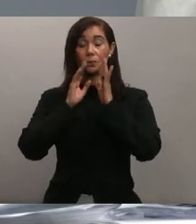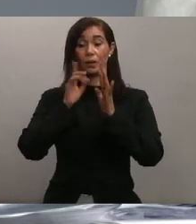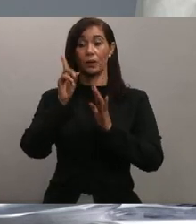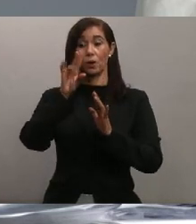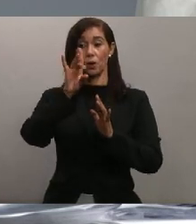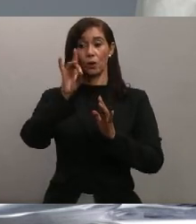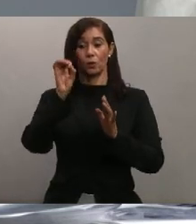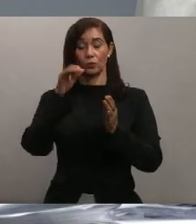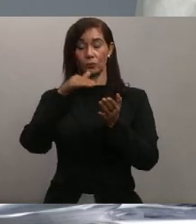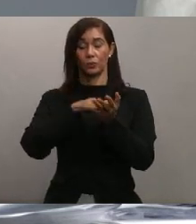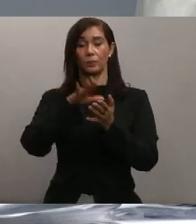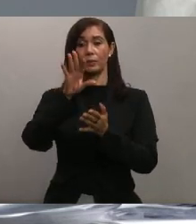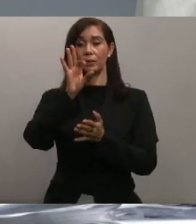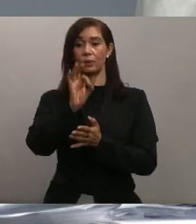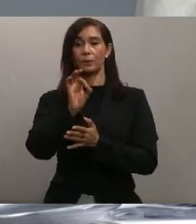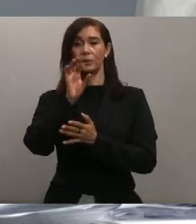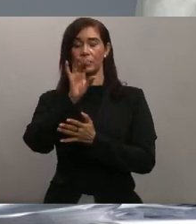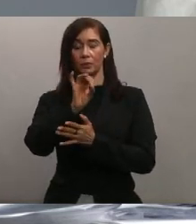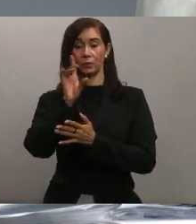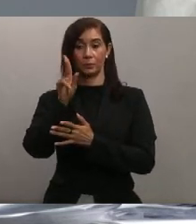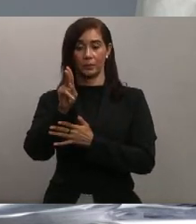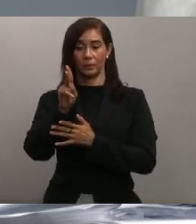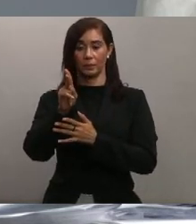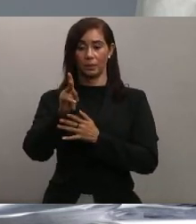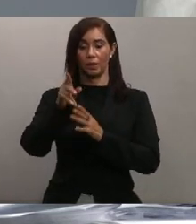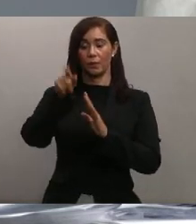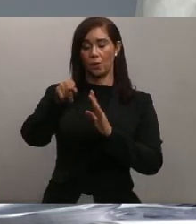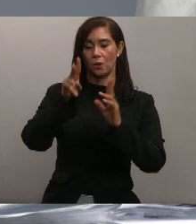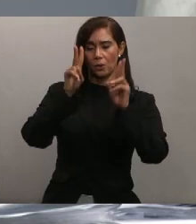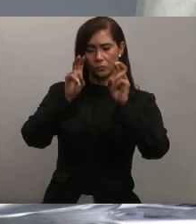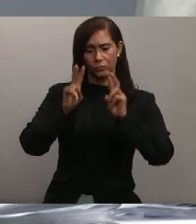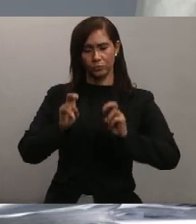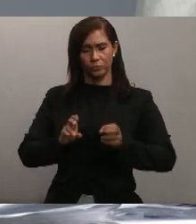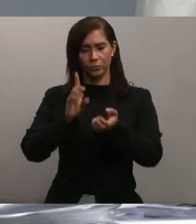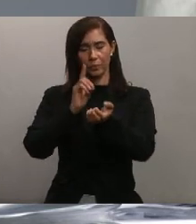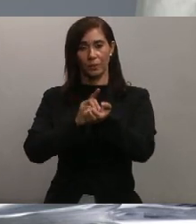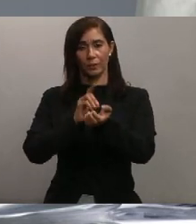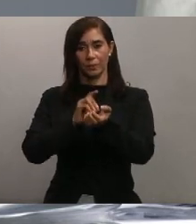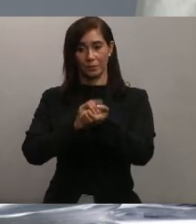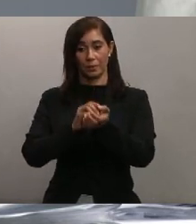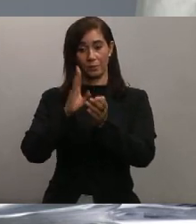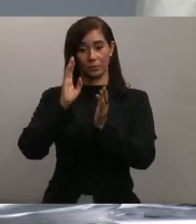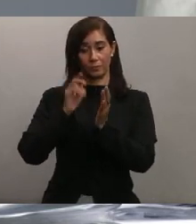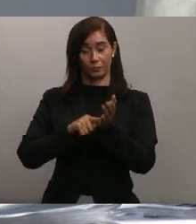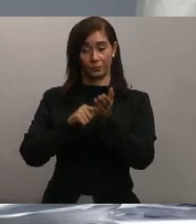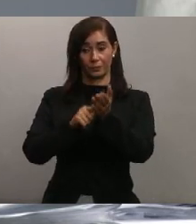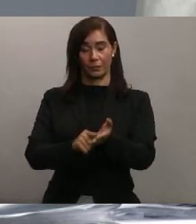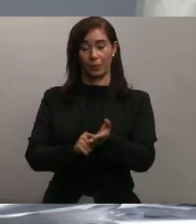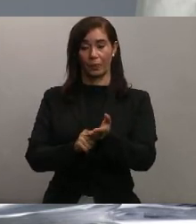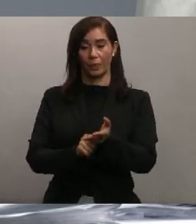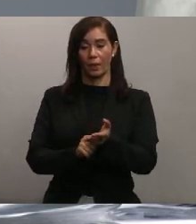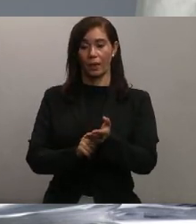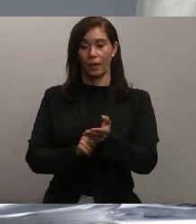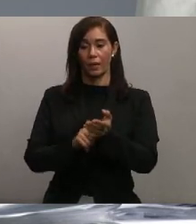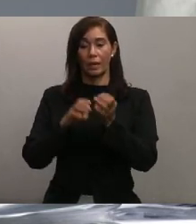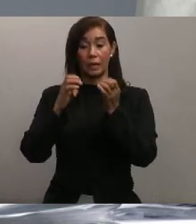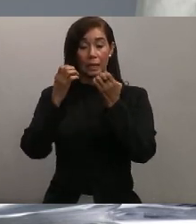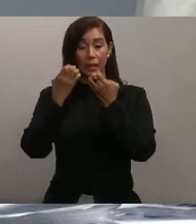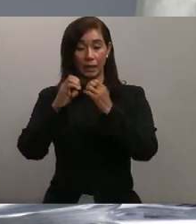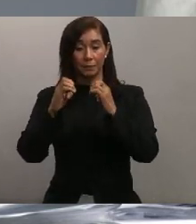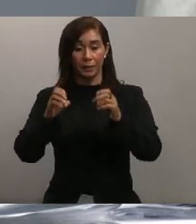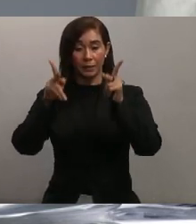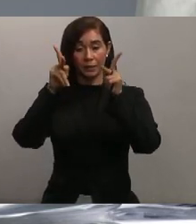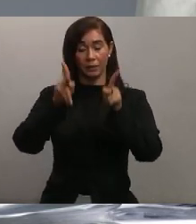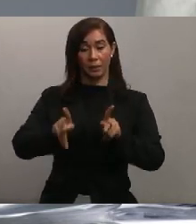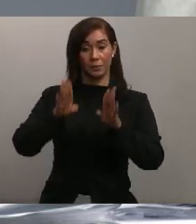8.953 asistencias médicas remotas fueron prestadas y el número de emergencias